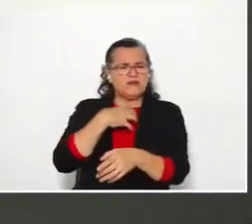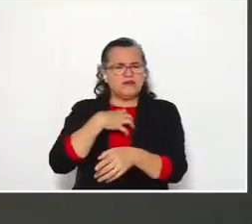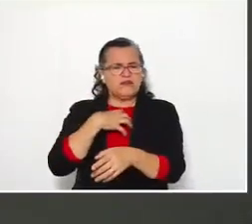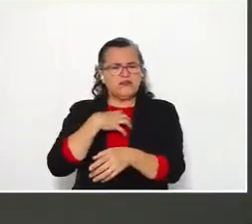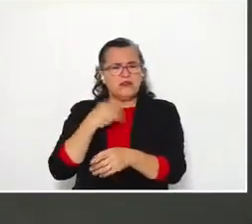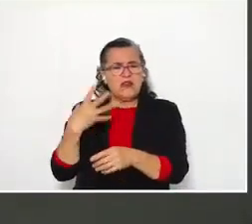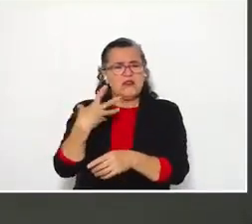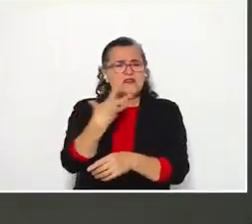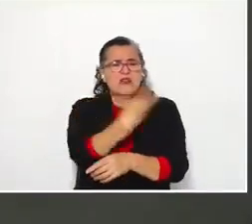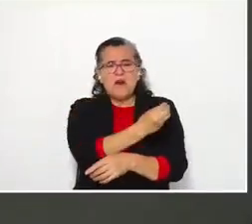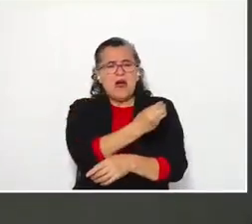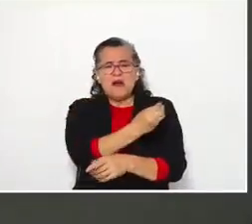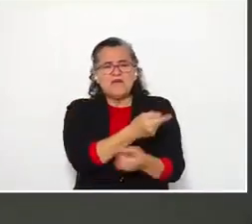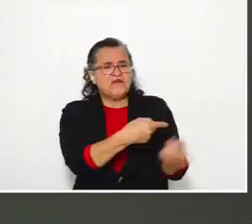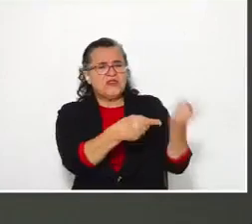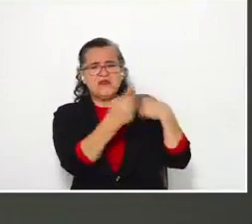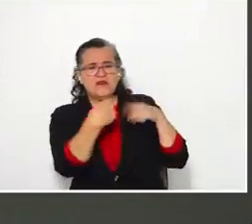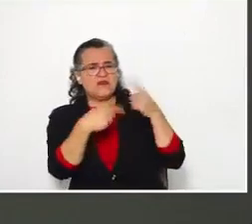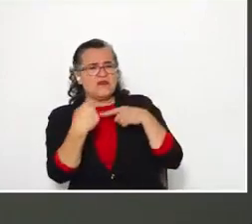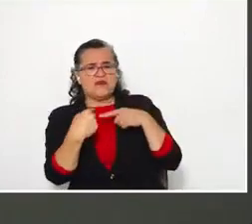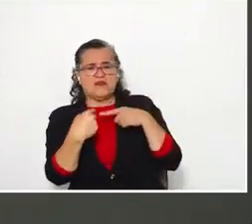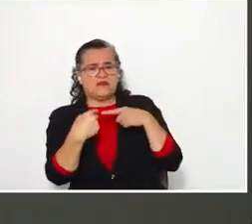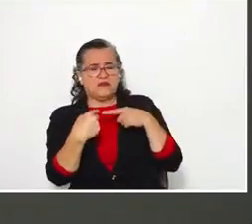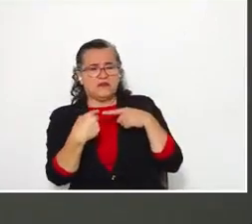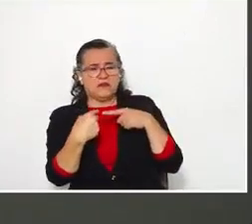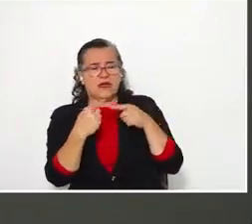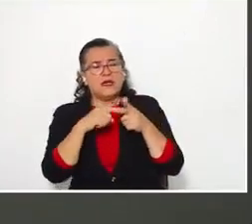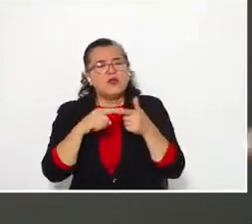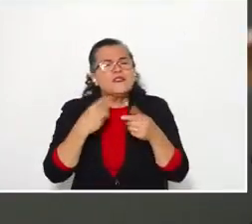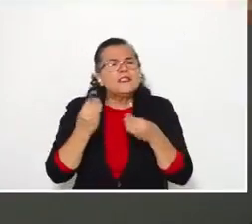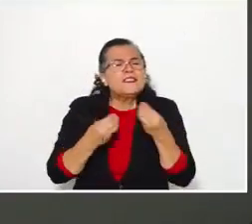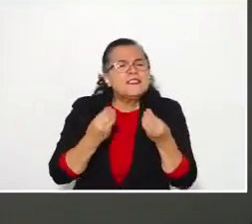de $150,000. Y resulta que